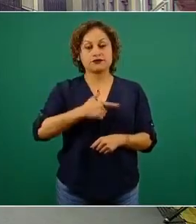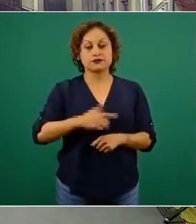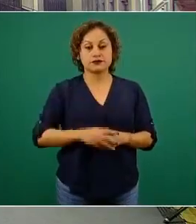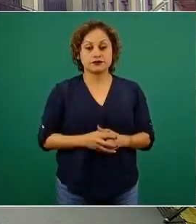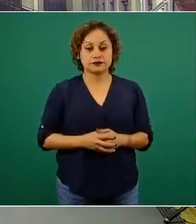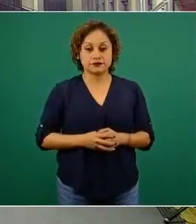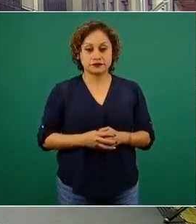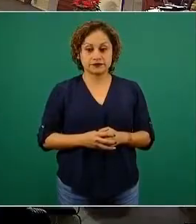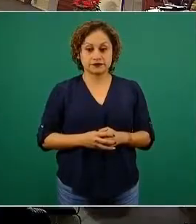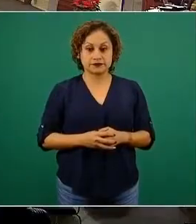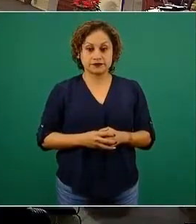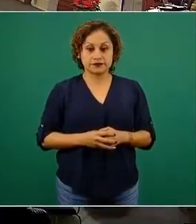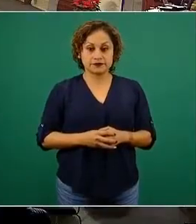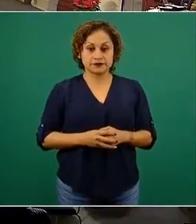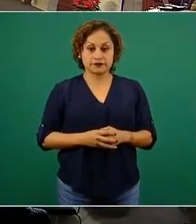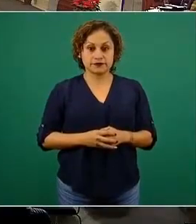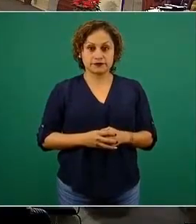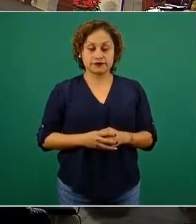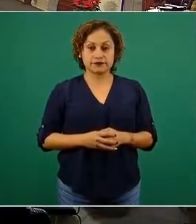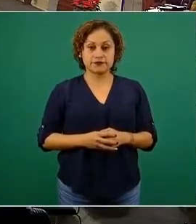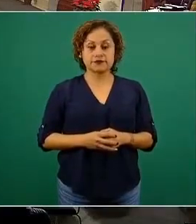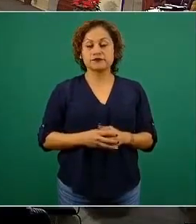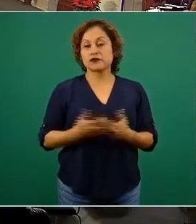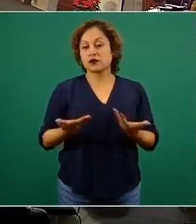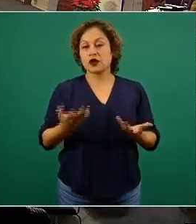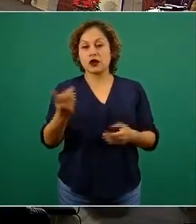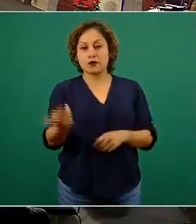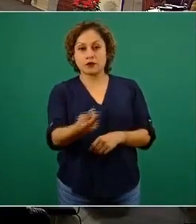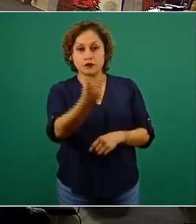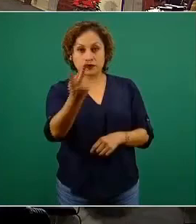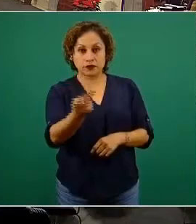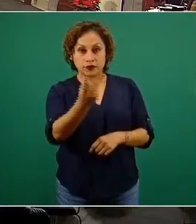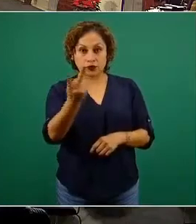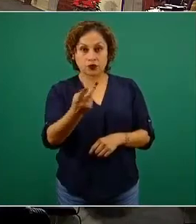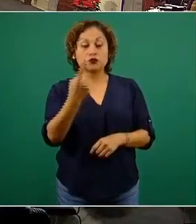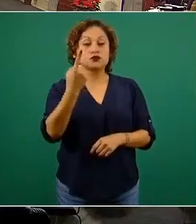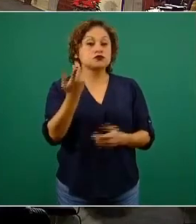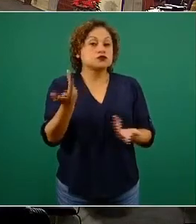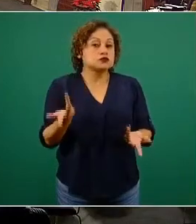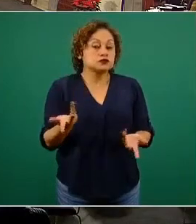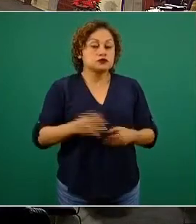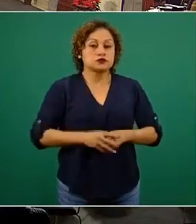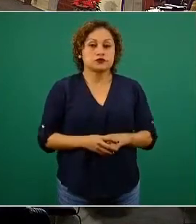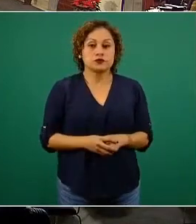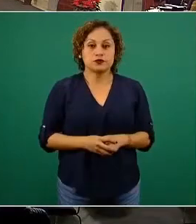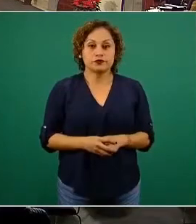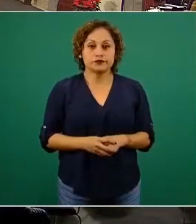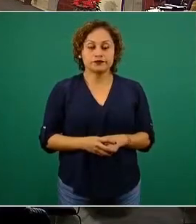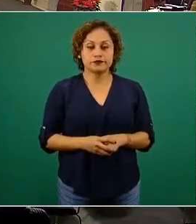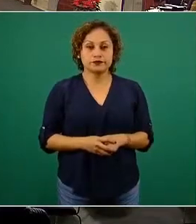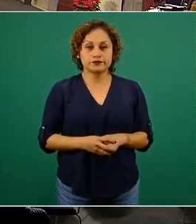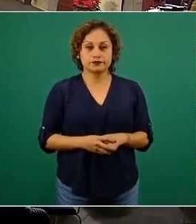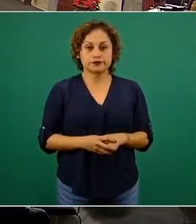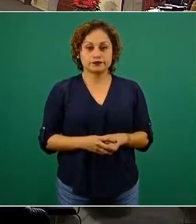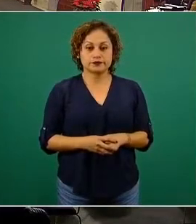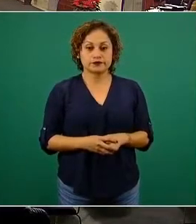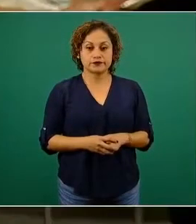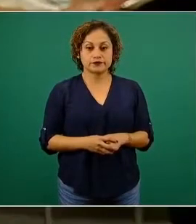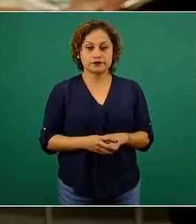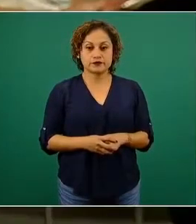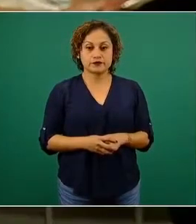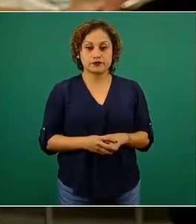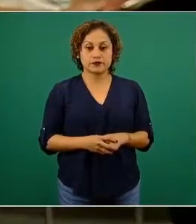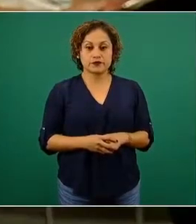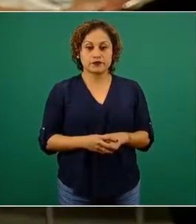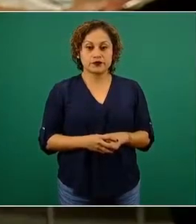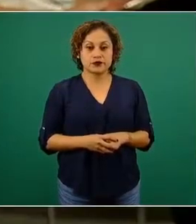Doctor, justamente una vez de que se descongelan las vacunas y tienen un periodo de vida, como comentaba, más o menos de